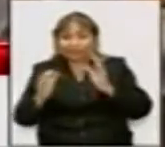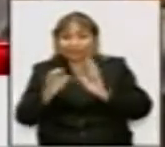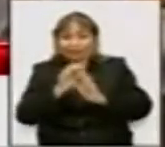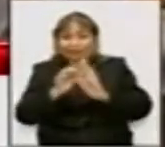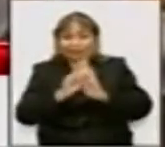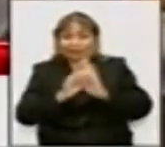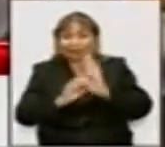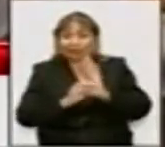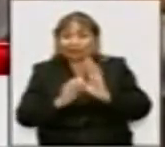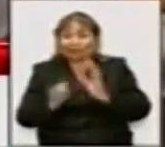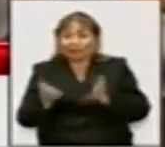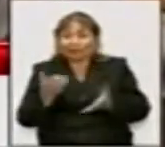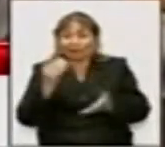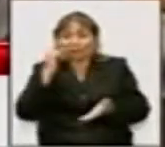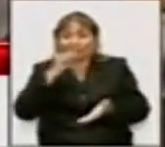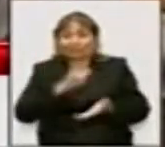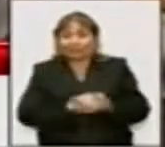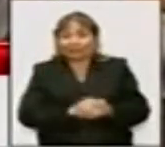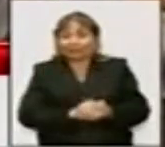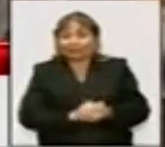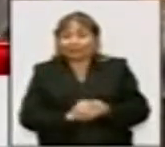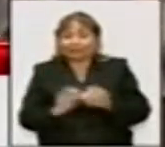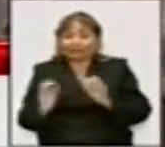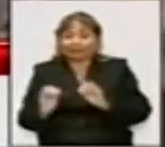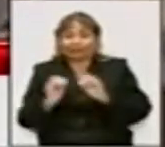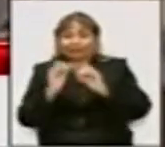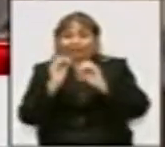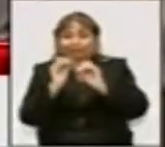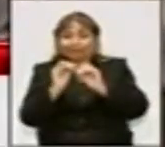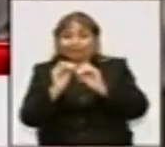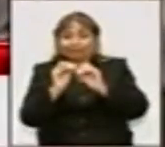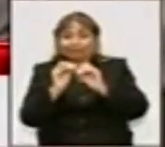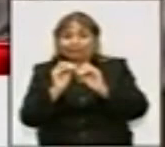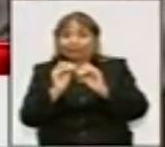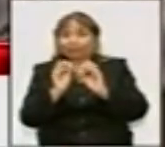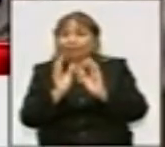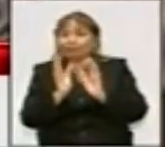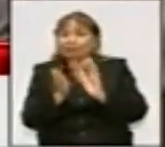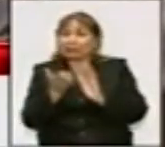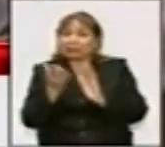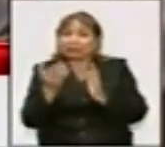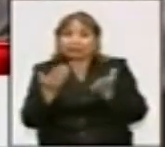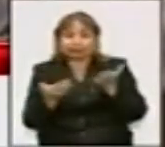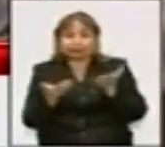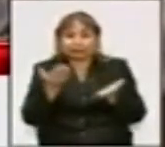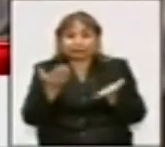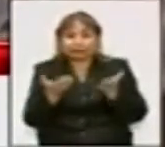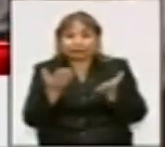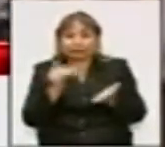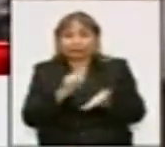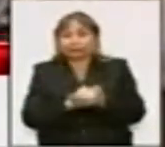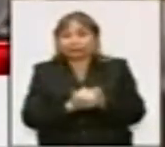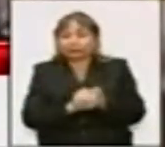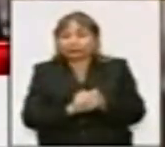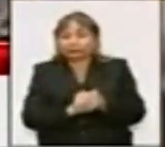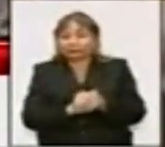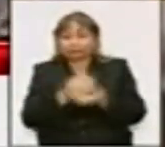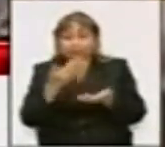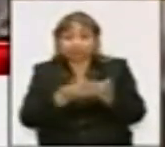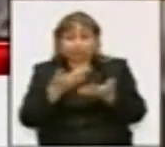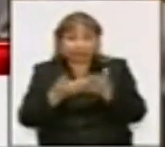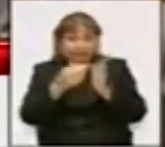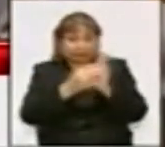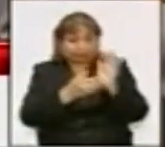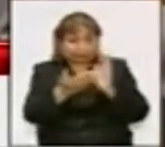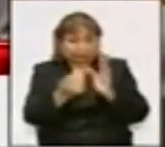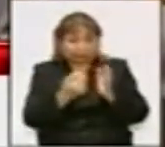que voy a hacer para para poner para poner un contrapeso que podría ser tú me planteas una